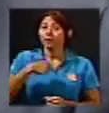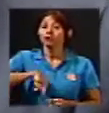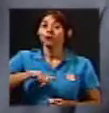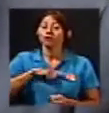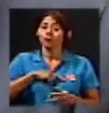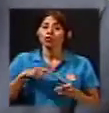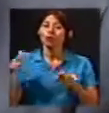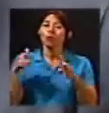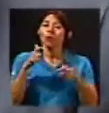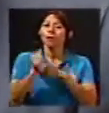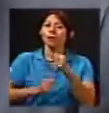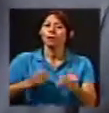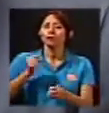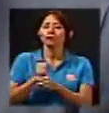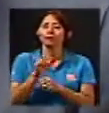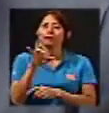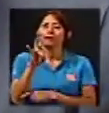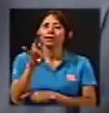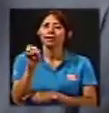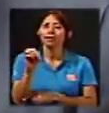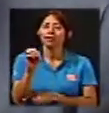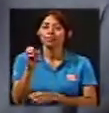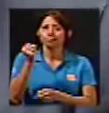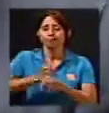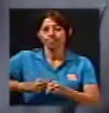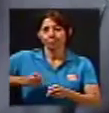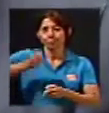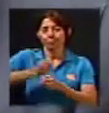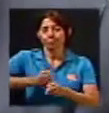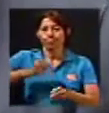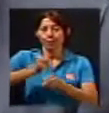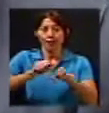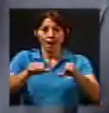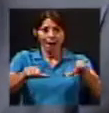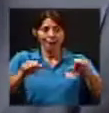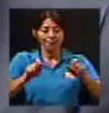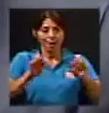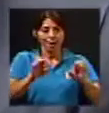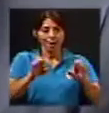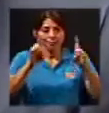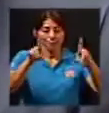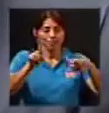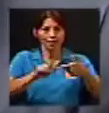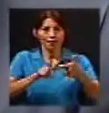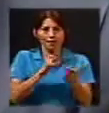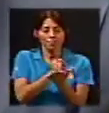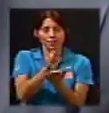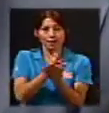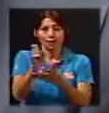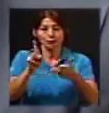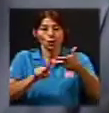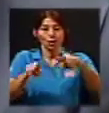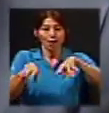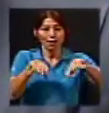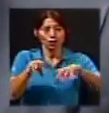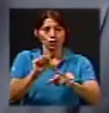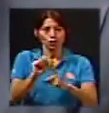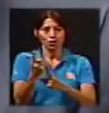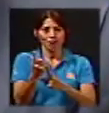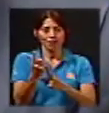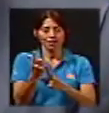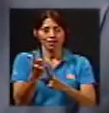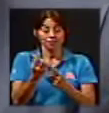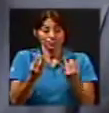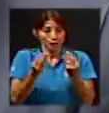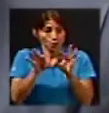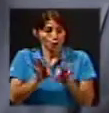de desempeño en el área académica de investigación y acción social. Y creo que es importante en